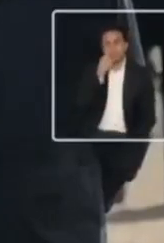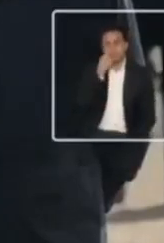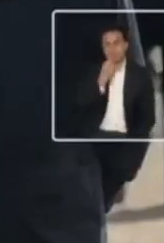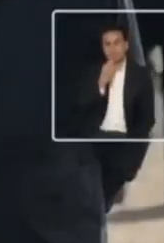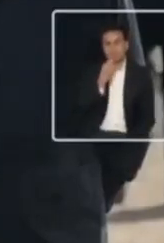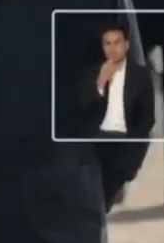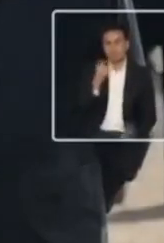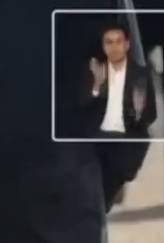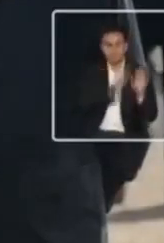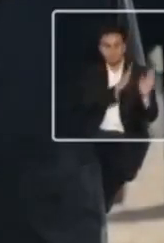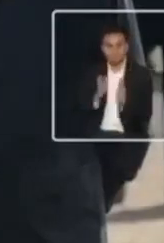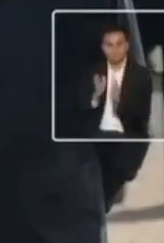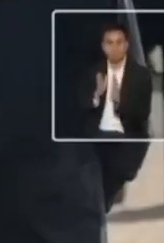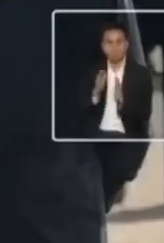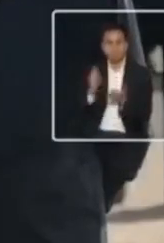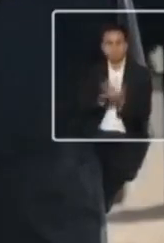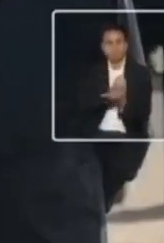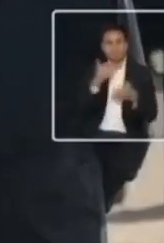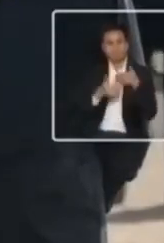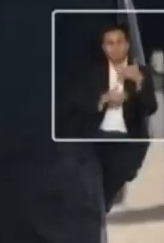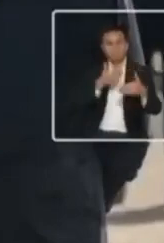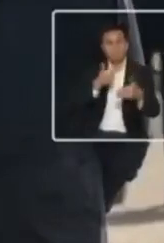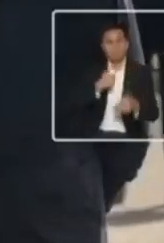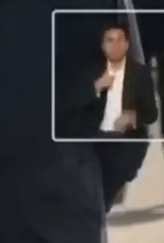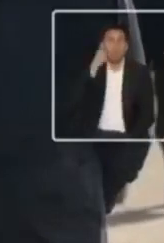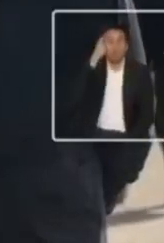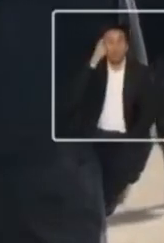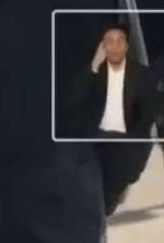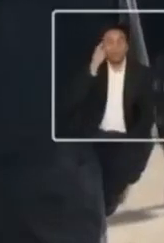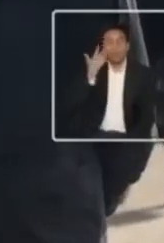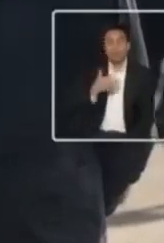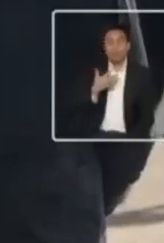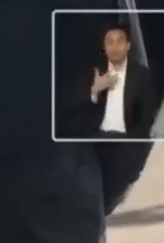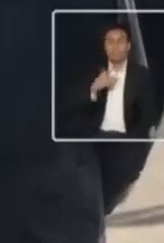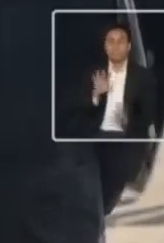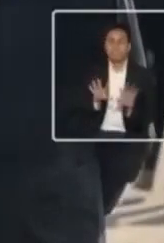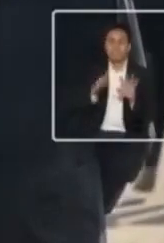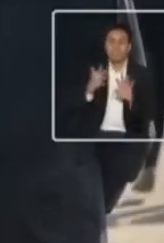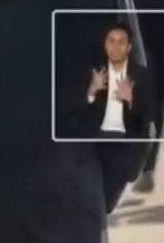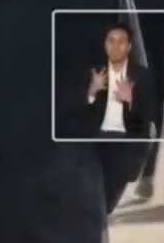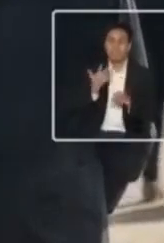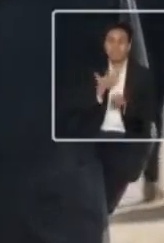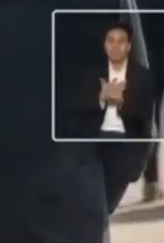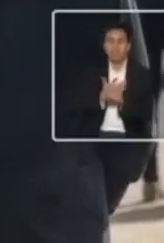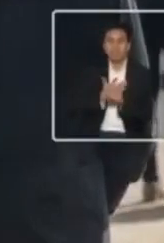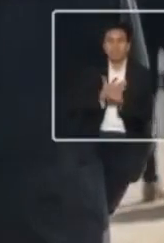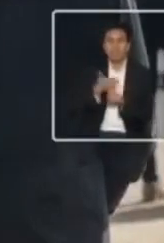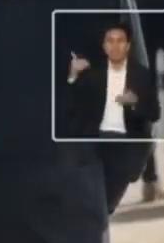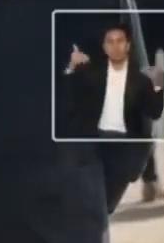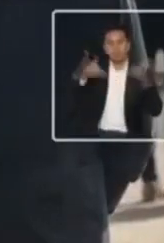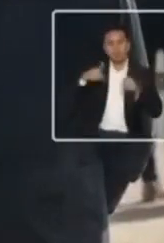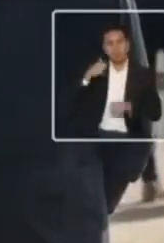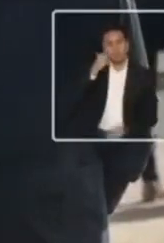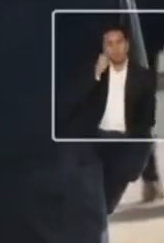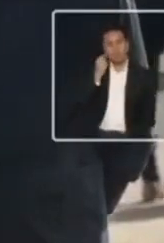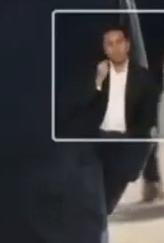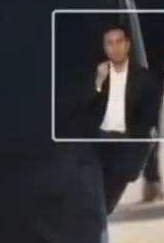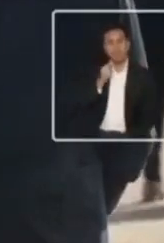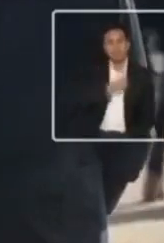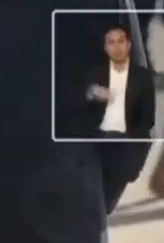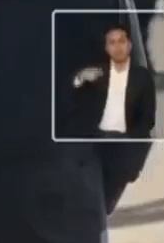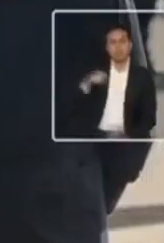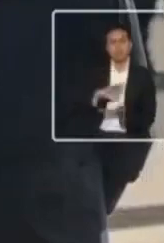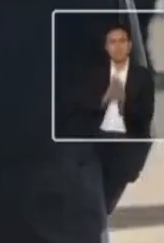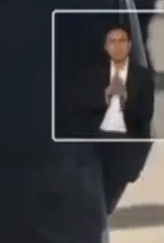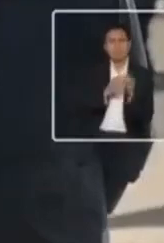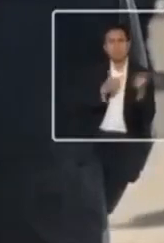seriamente, sistemáticamente sacarlos adelante. Y creo yo, es muy importante valorar la presencia que hay aquí hoy día. Hay parlamentarios de todo el